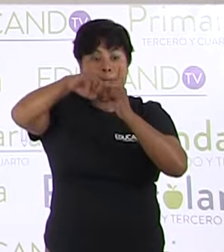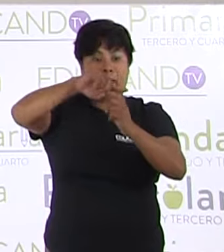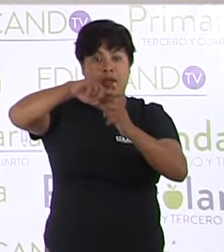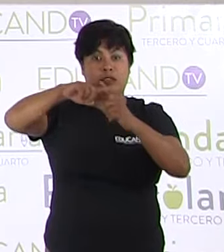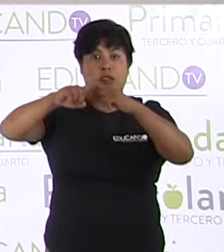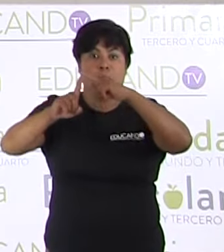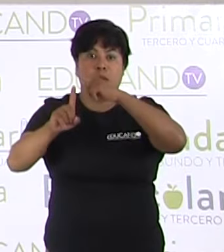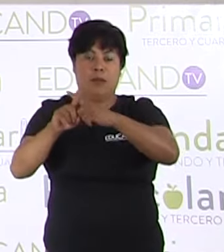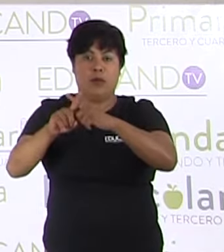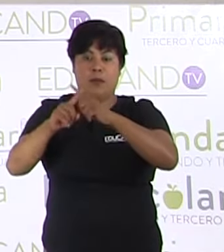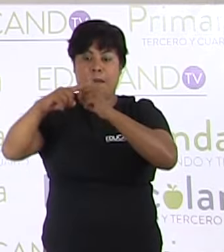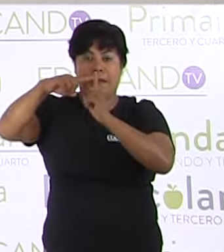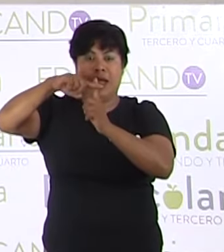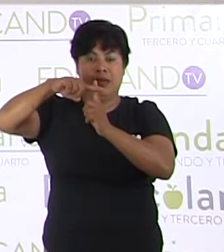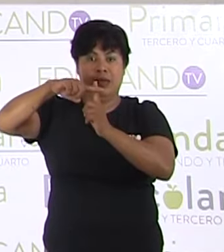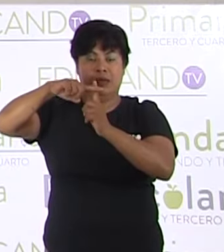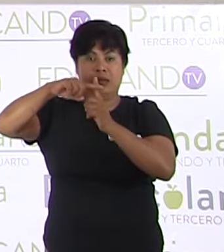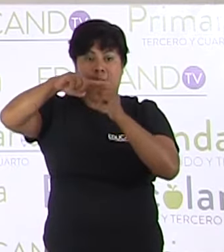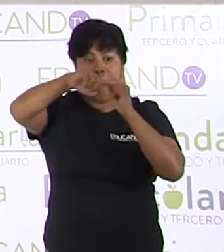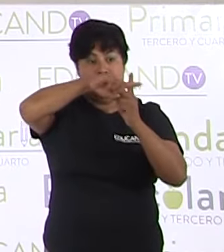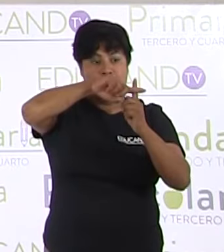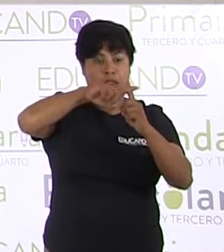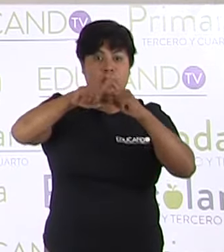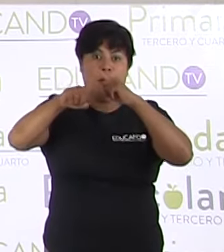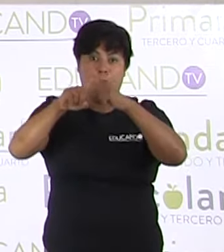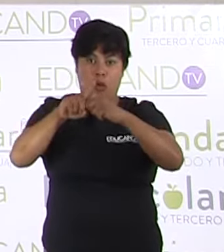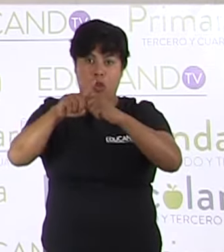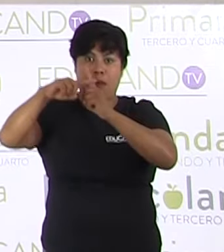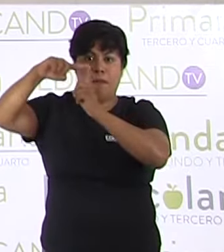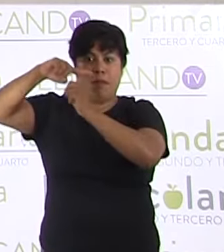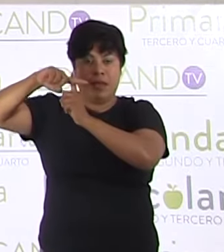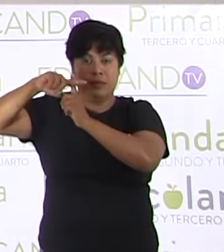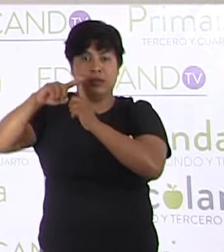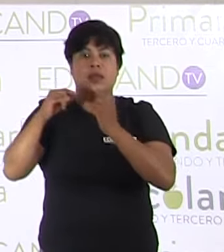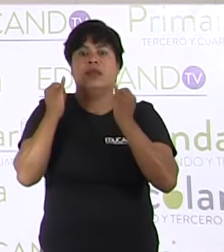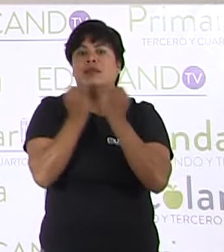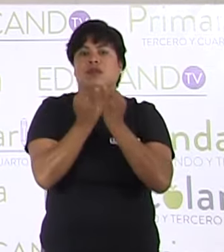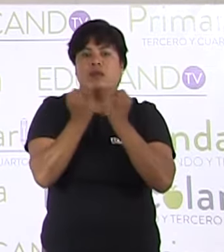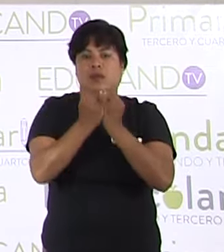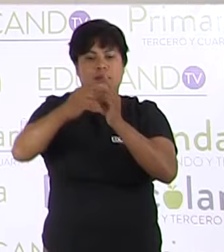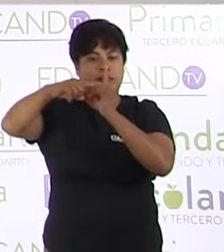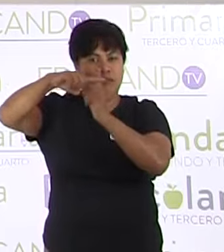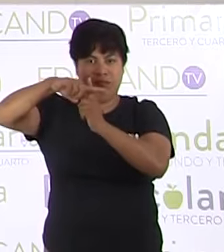por más es igual a